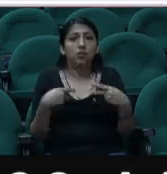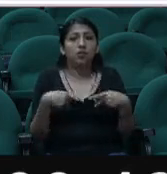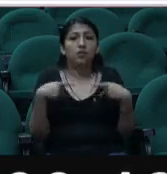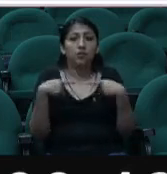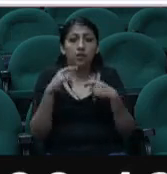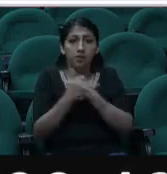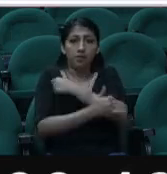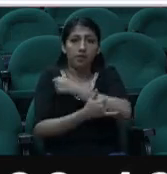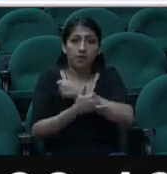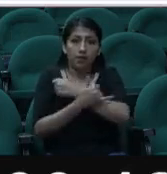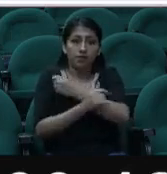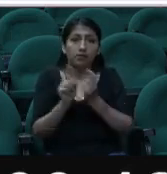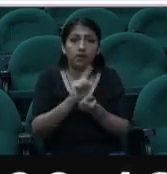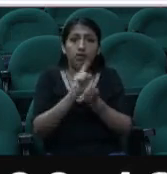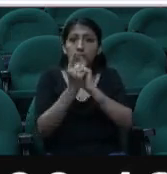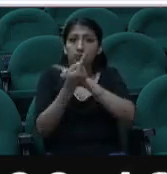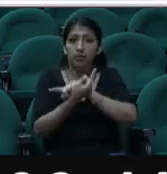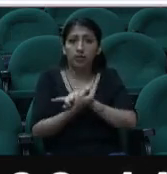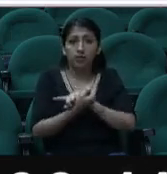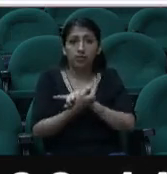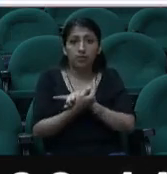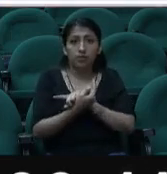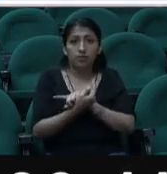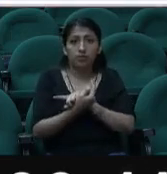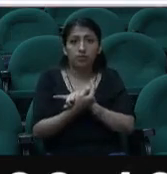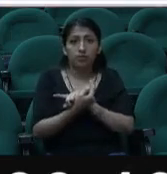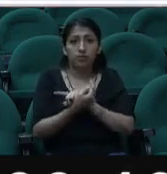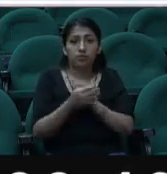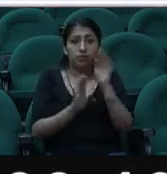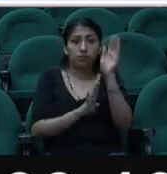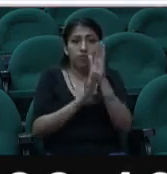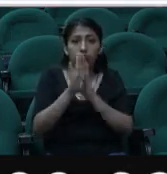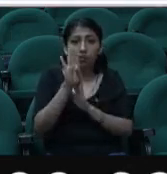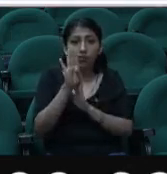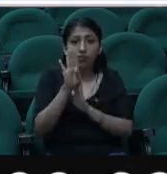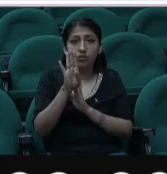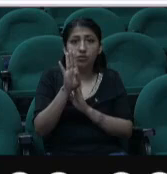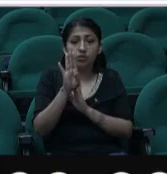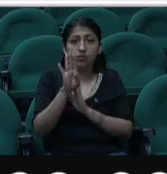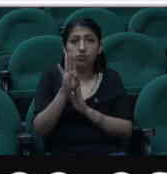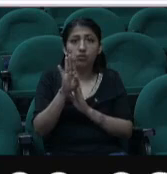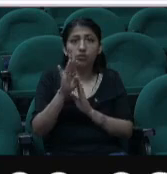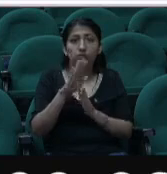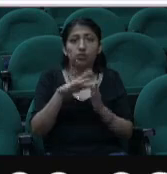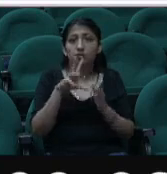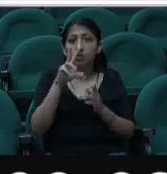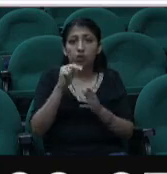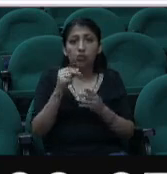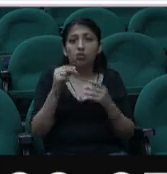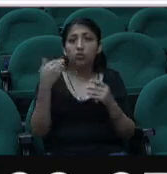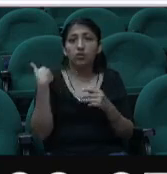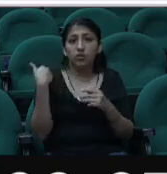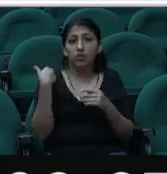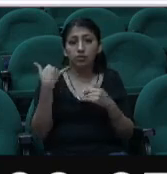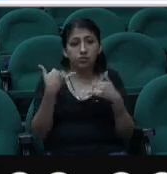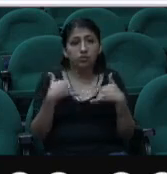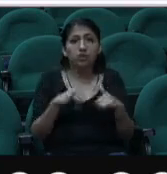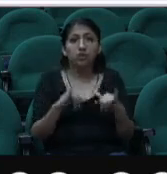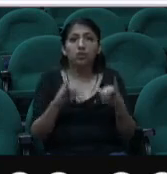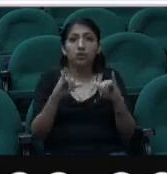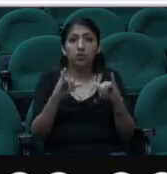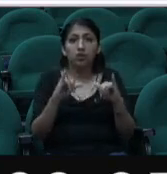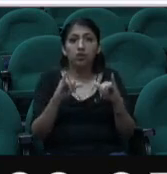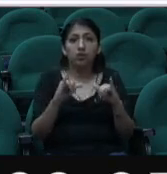nuestro país cambiemos progreso porque acaso no tenemos que seguir